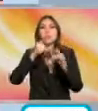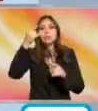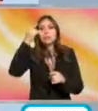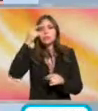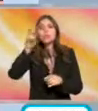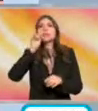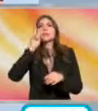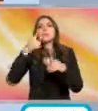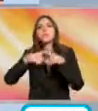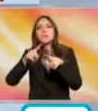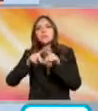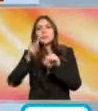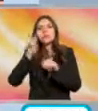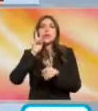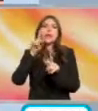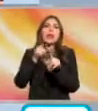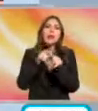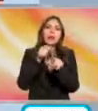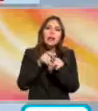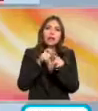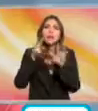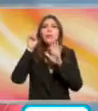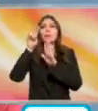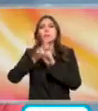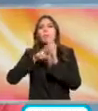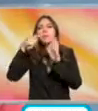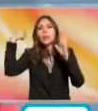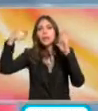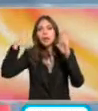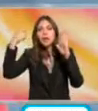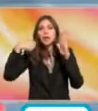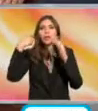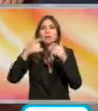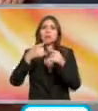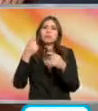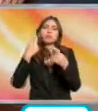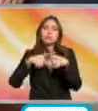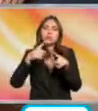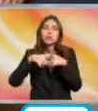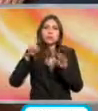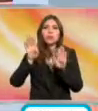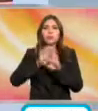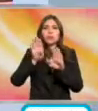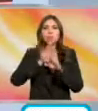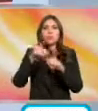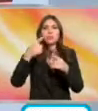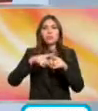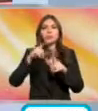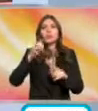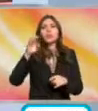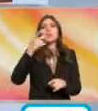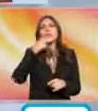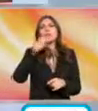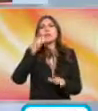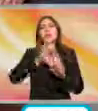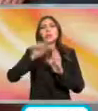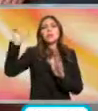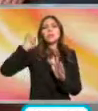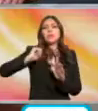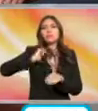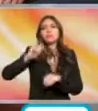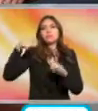vemos en caricaturas, hay toda una serie de películas relativas a los piratas, desde el famoso, ¿te acuerdas de Rolf Flynn que andaba ahí colgado?